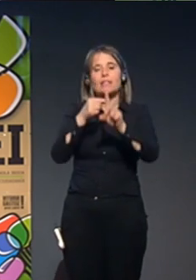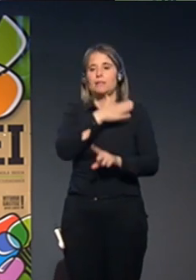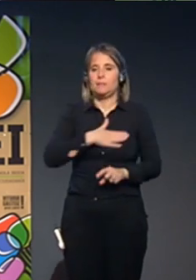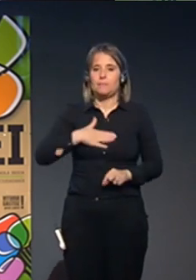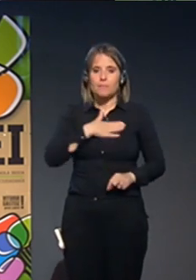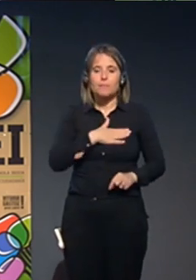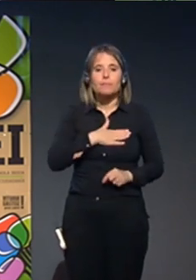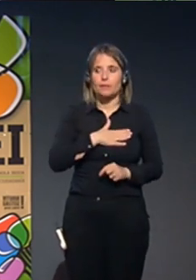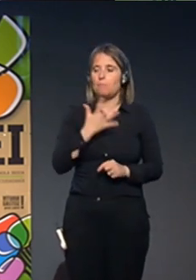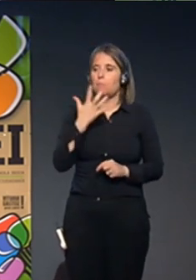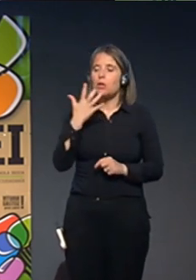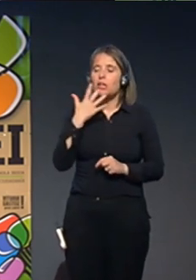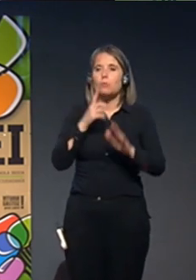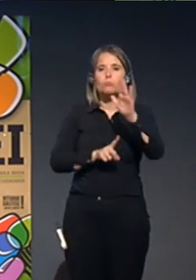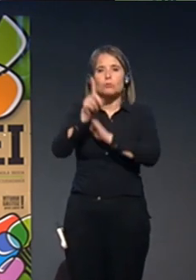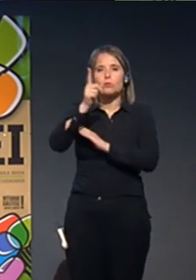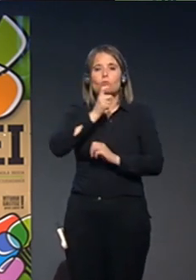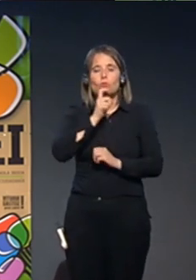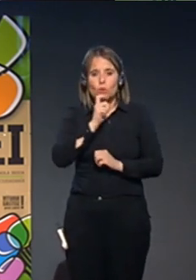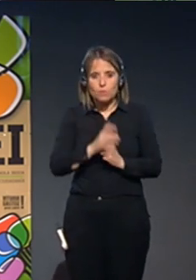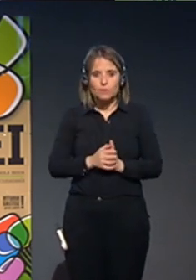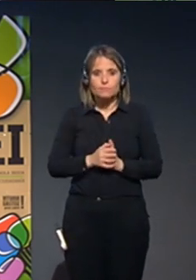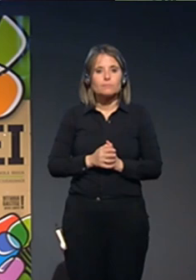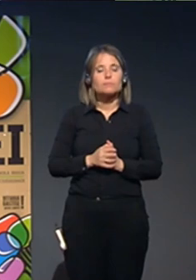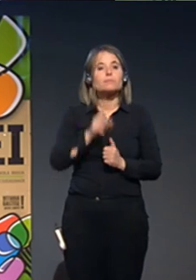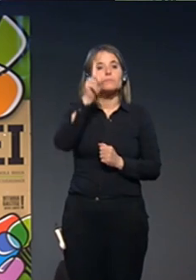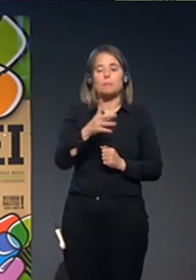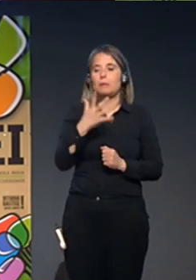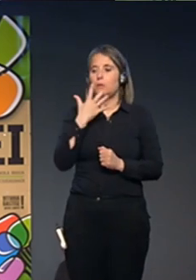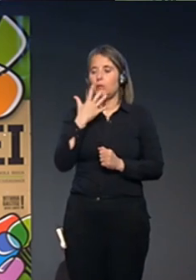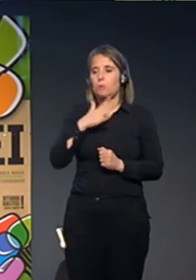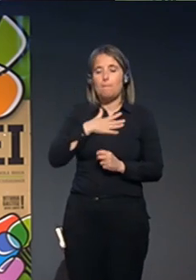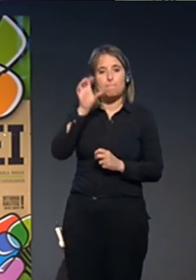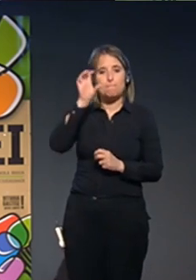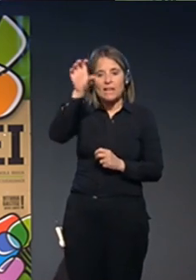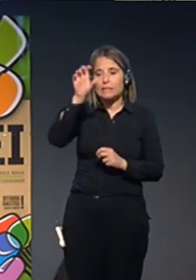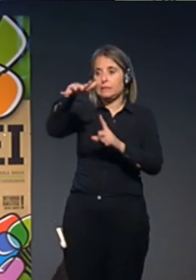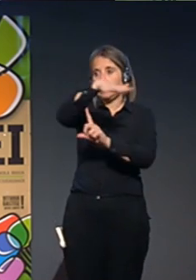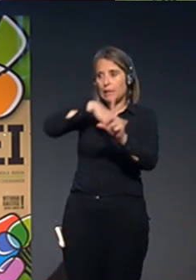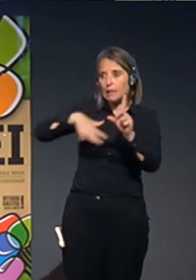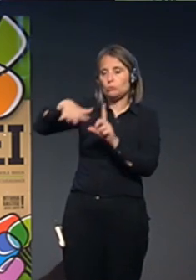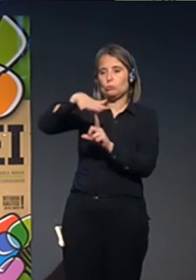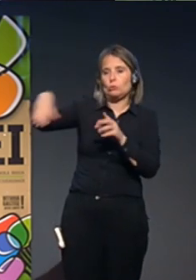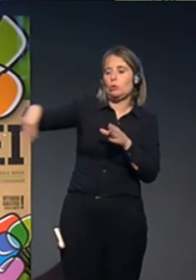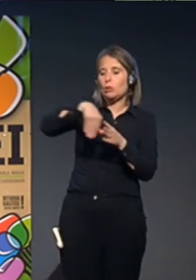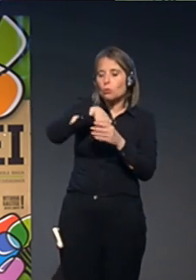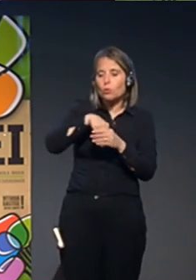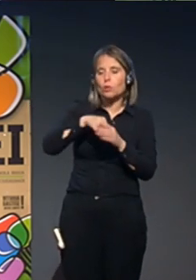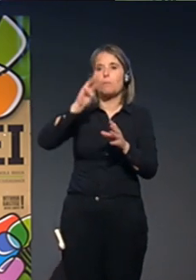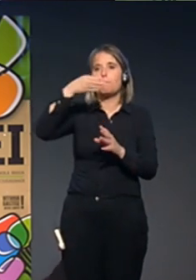bienestar para medir el desarrollo y como incluso nuestros países de nuestro entorno han incluido en el